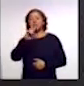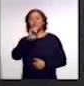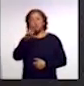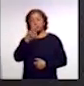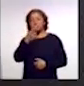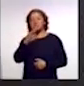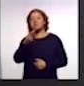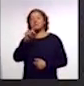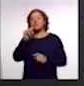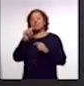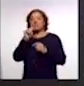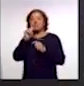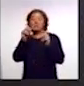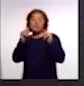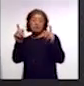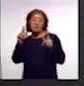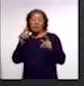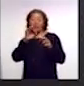oficial